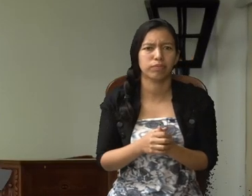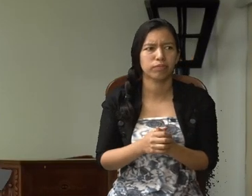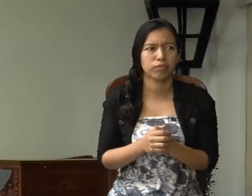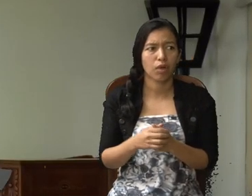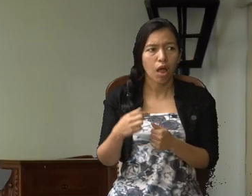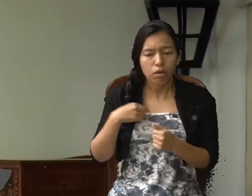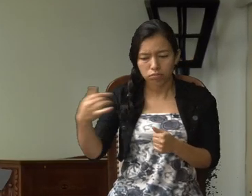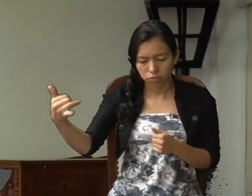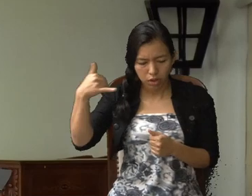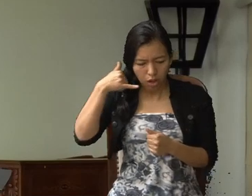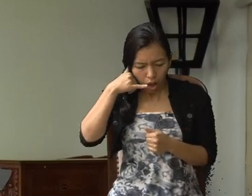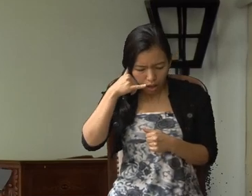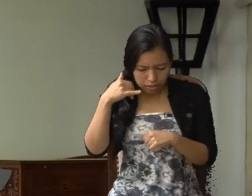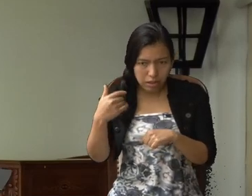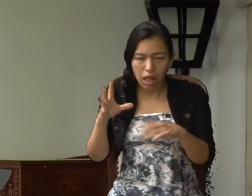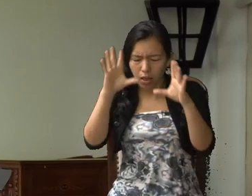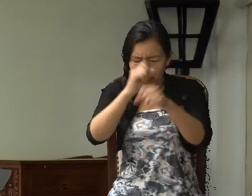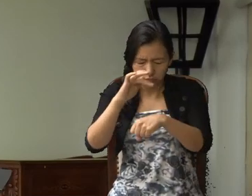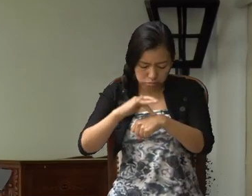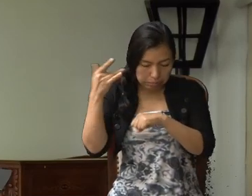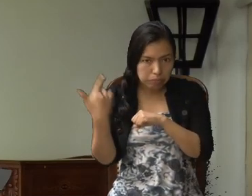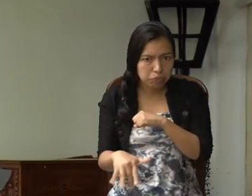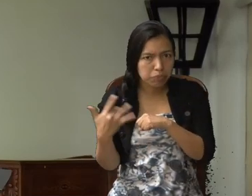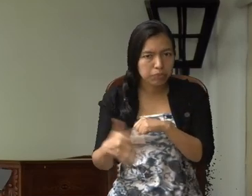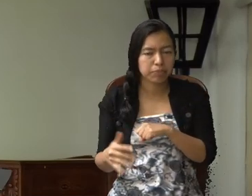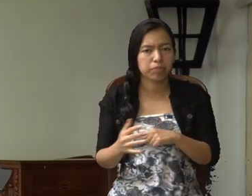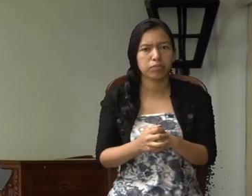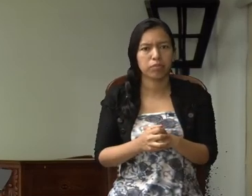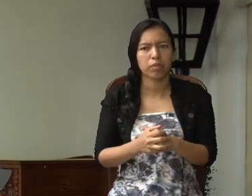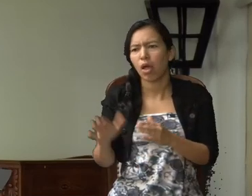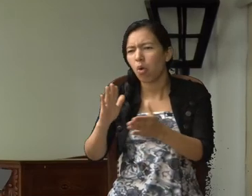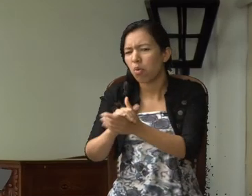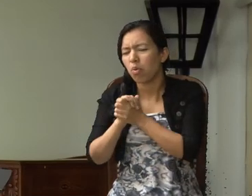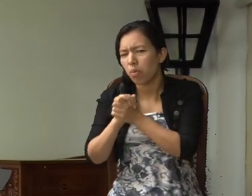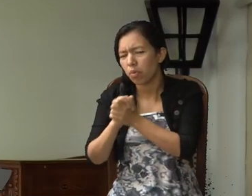recibí una llamada tarde en la noche y era una amiga